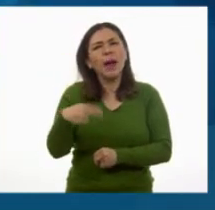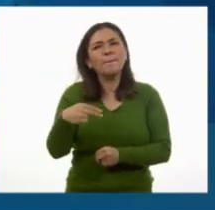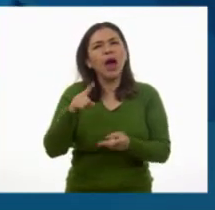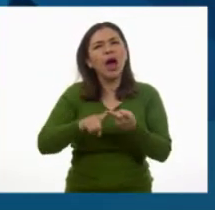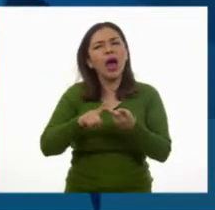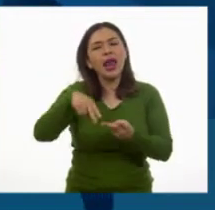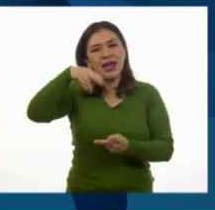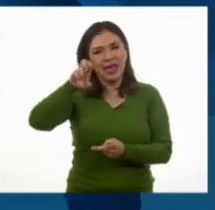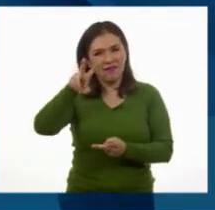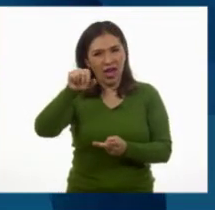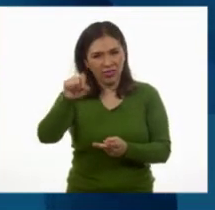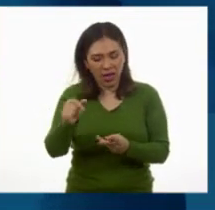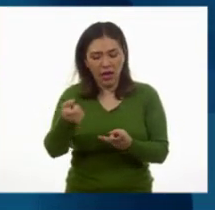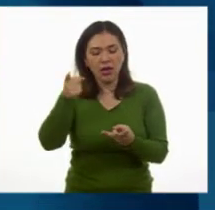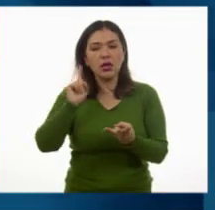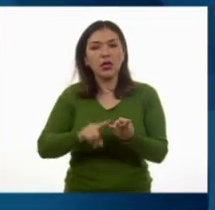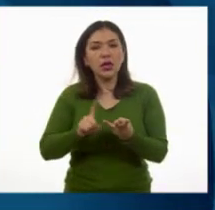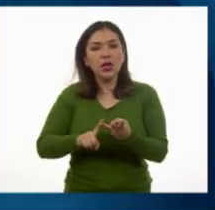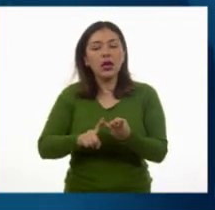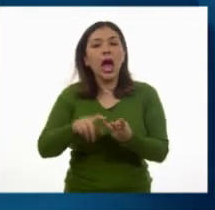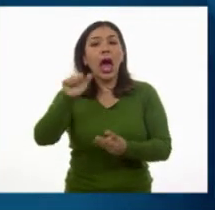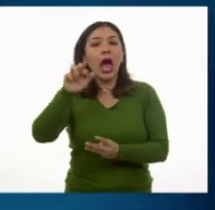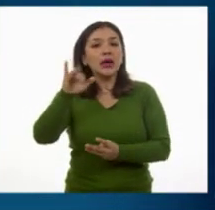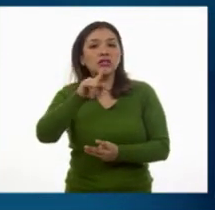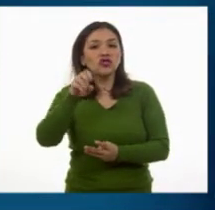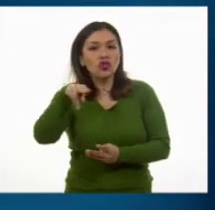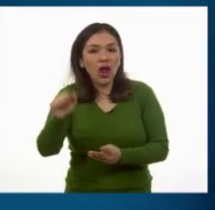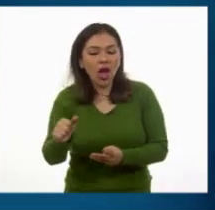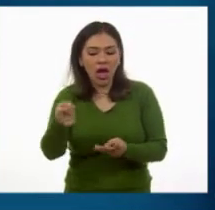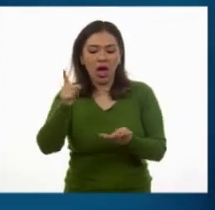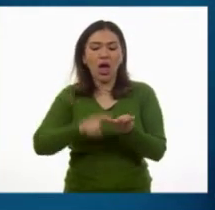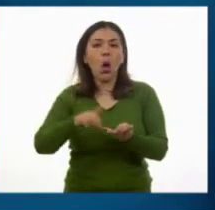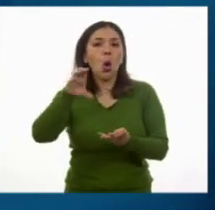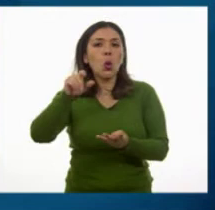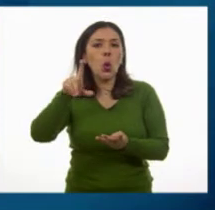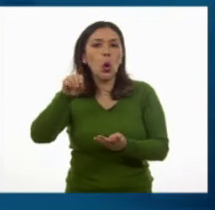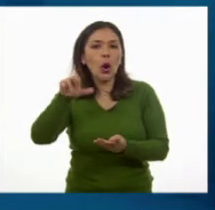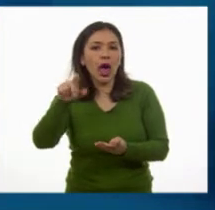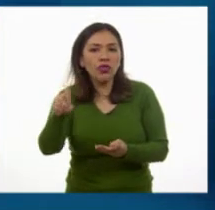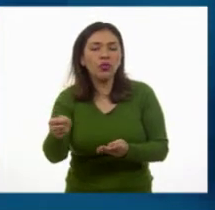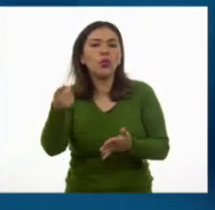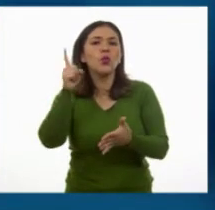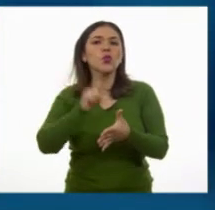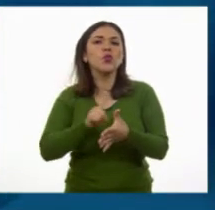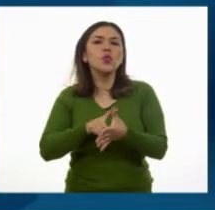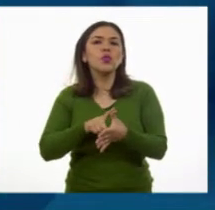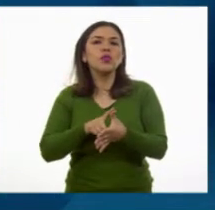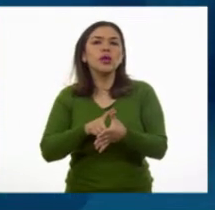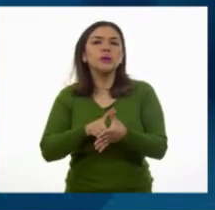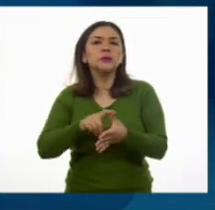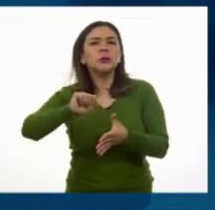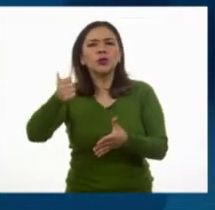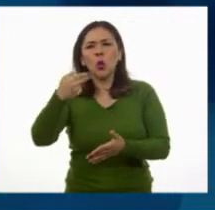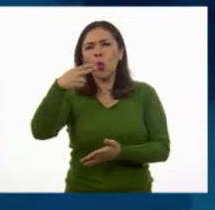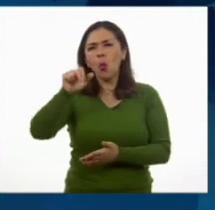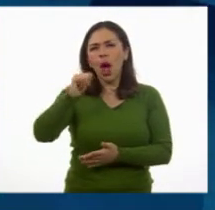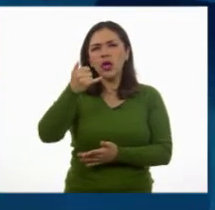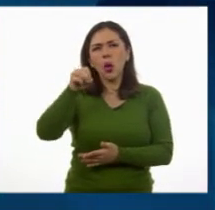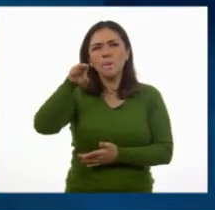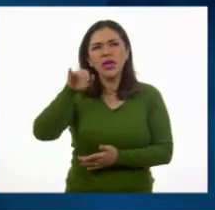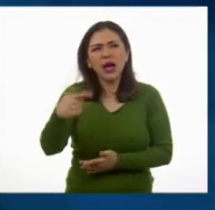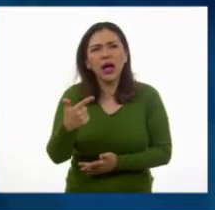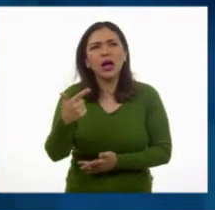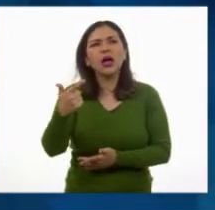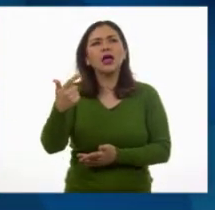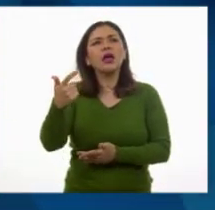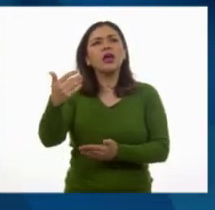en día es Nevada, partes de Arizona, partes de Colorado, una parte de Wyoming.